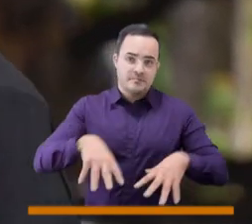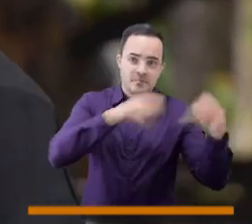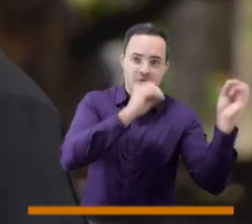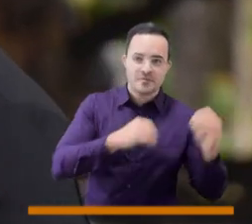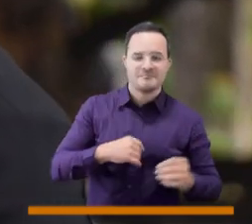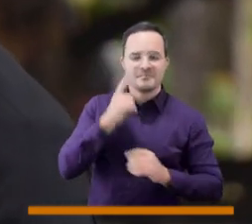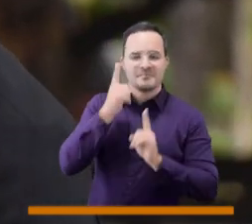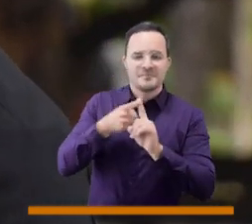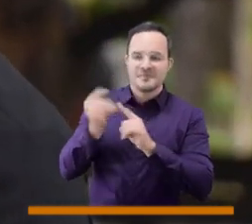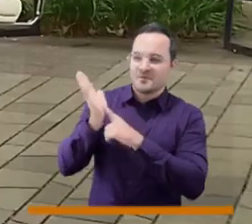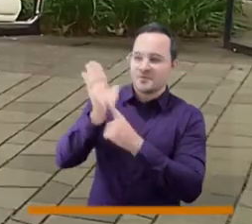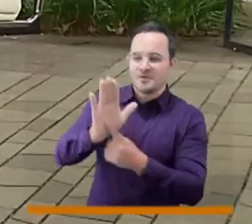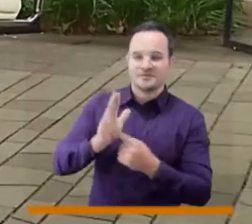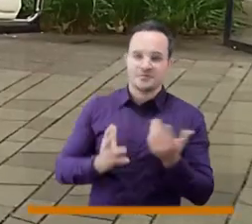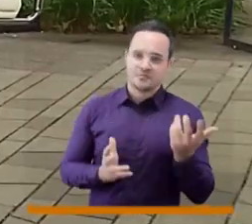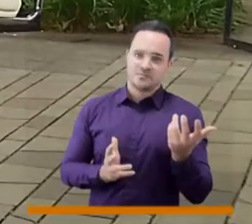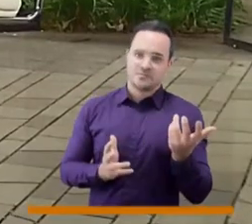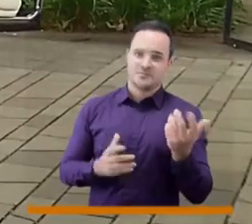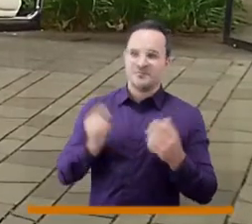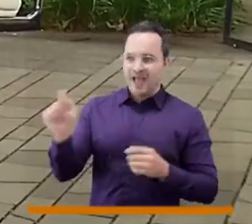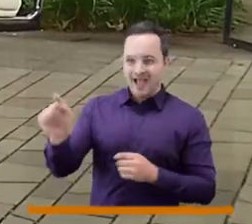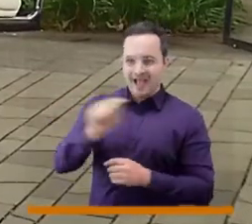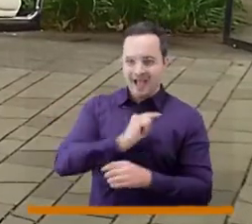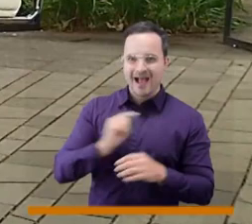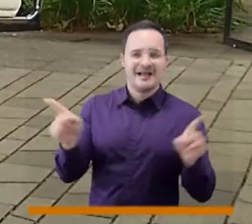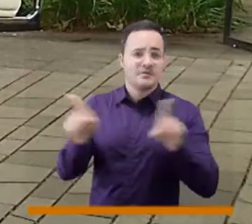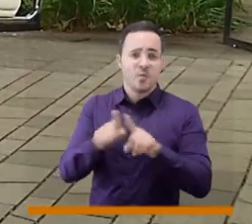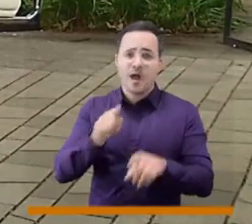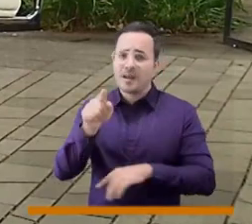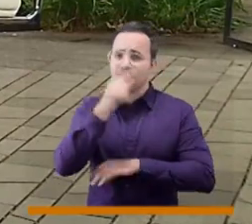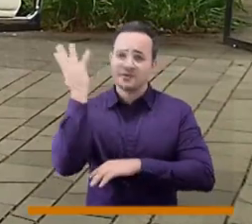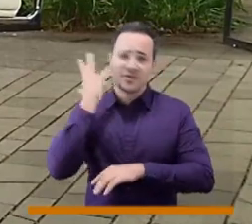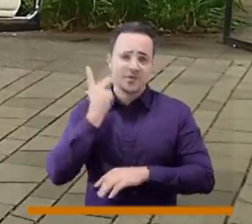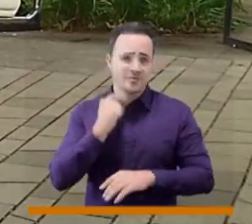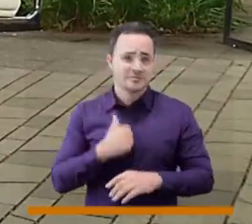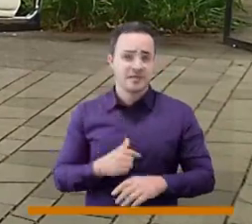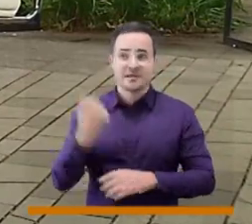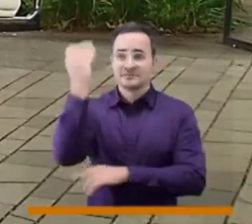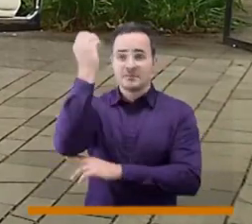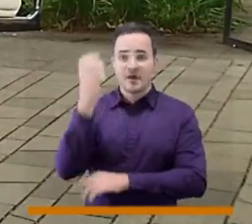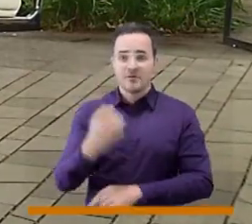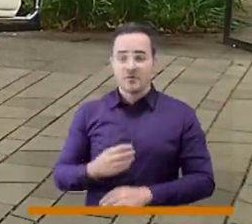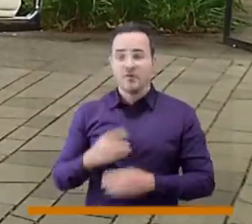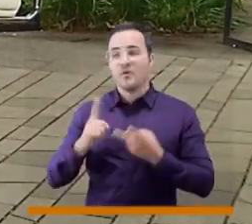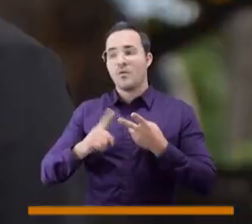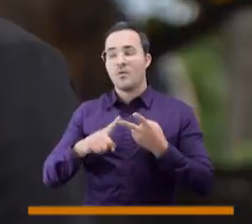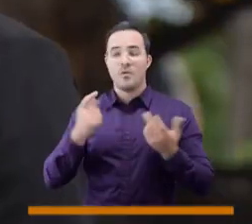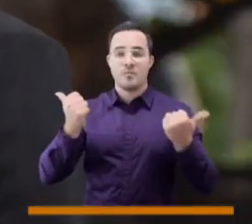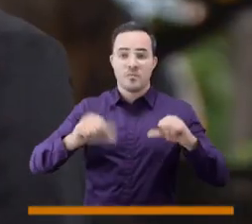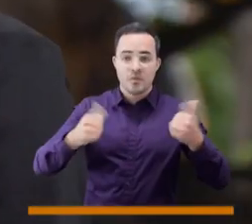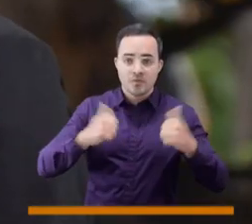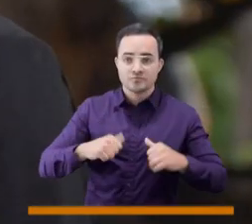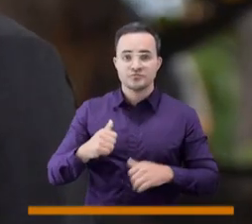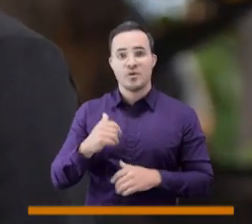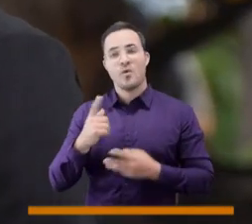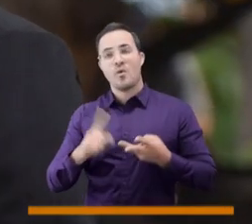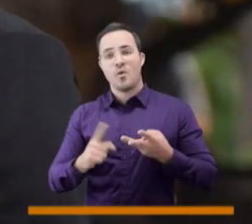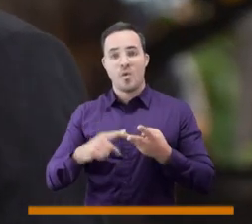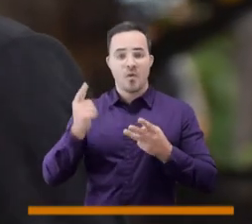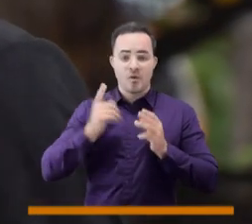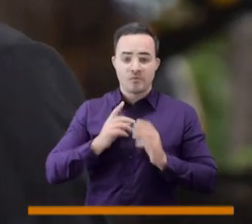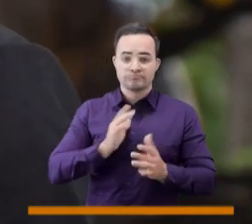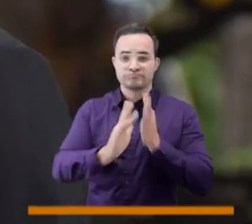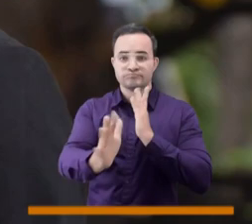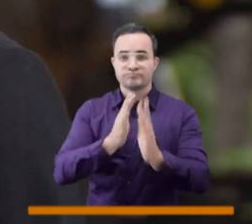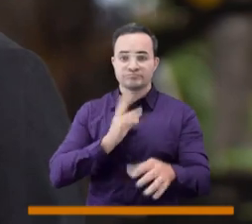pues sin que veamos el acto que tienen aquí nuestros artistas. Realmente esto es lo que vemos en las calles, en los semáforos, en los buses,